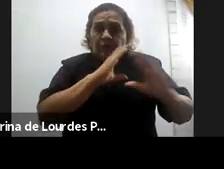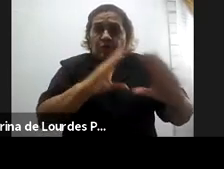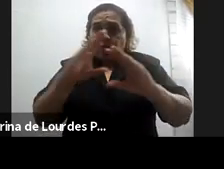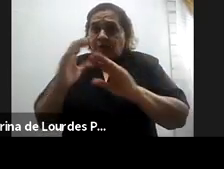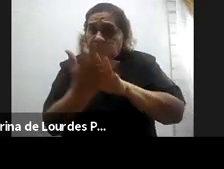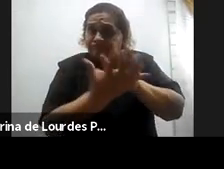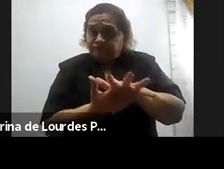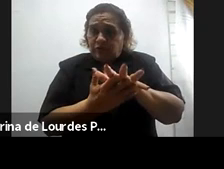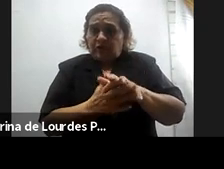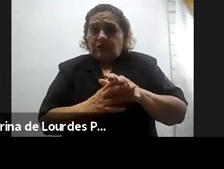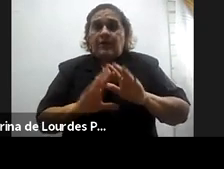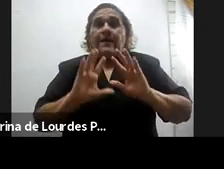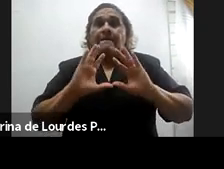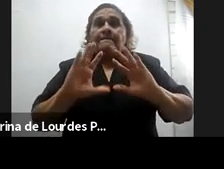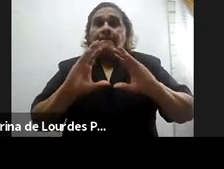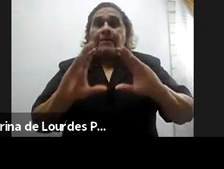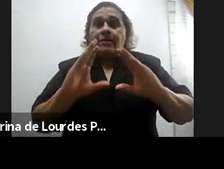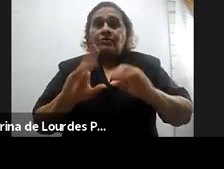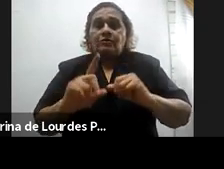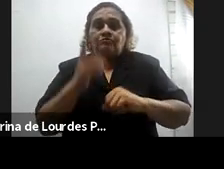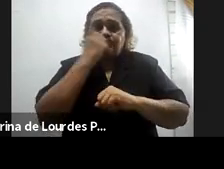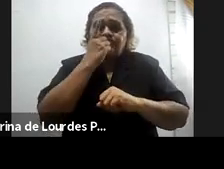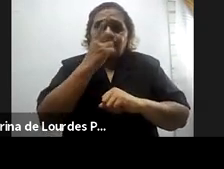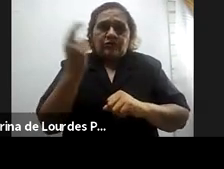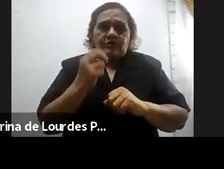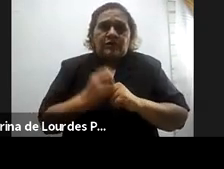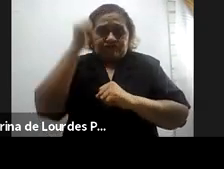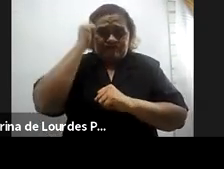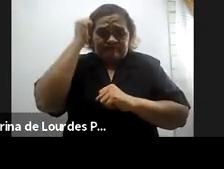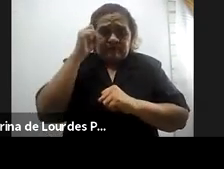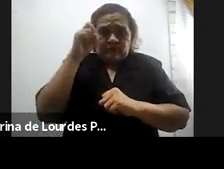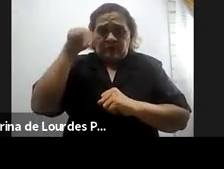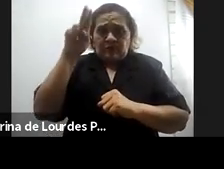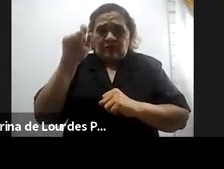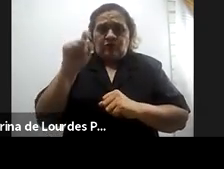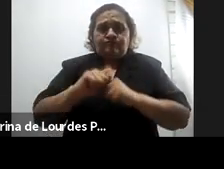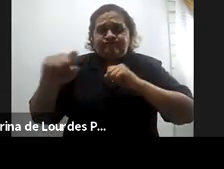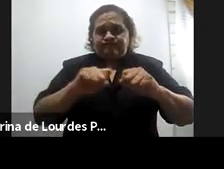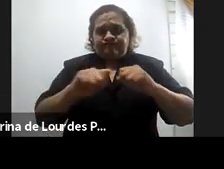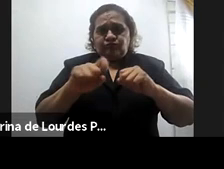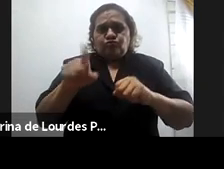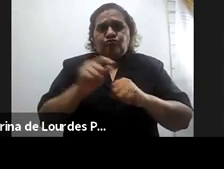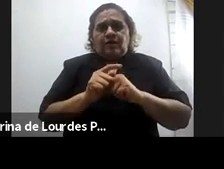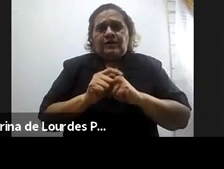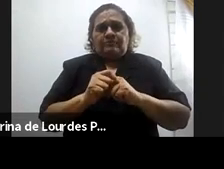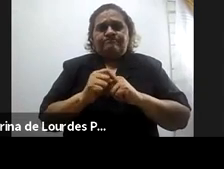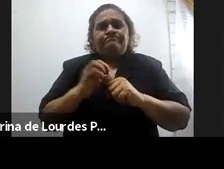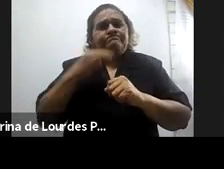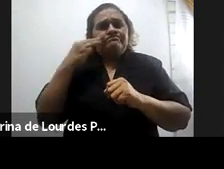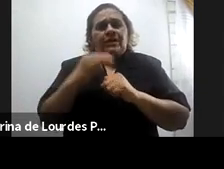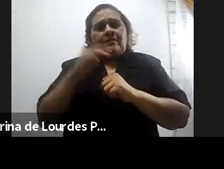pies y prevención de lesiones en diabetes. Necesitarás jabón neutro, toalla, crema hidratante neutra,